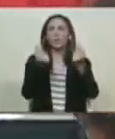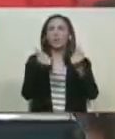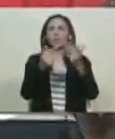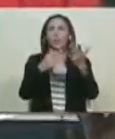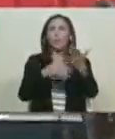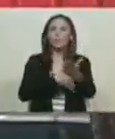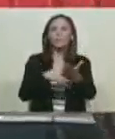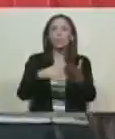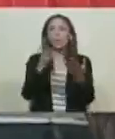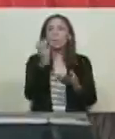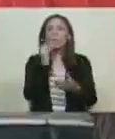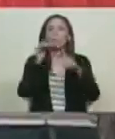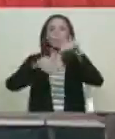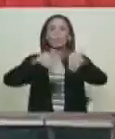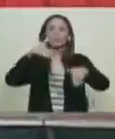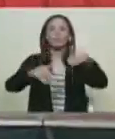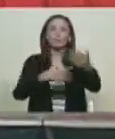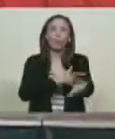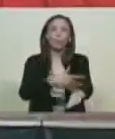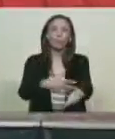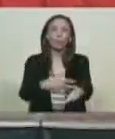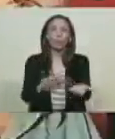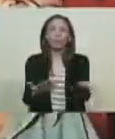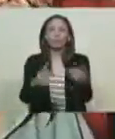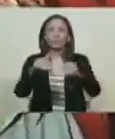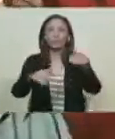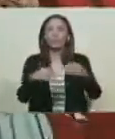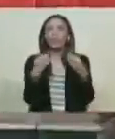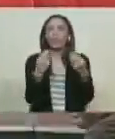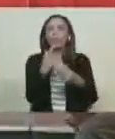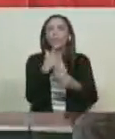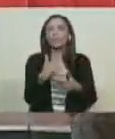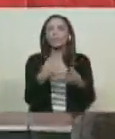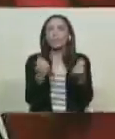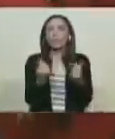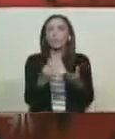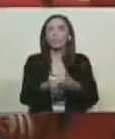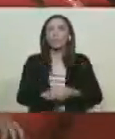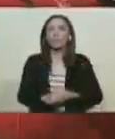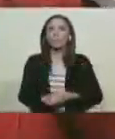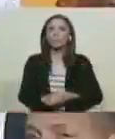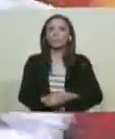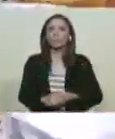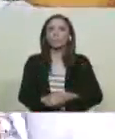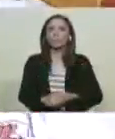vamos a conquistar? ¿Cómo se dice?